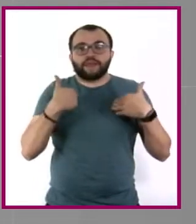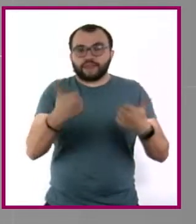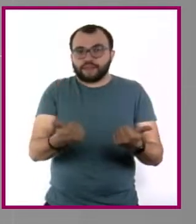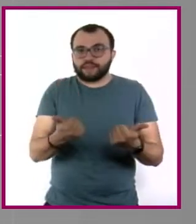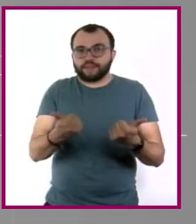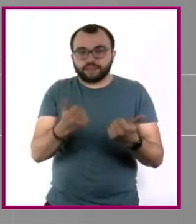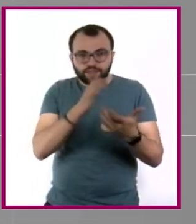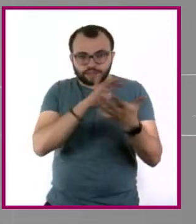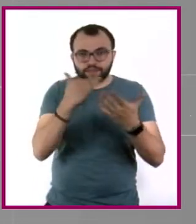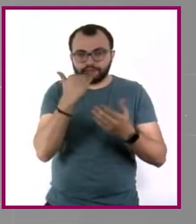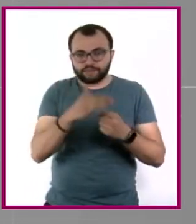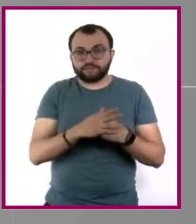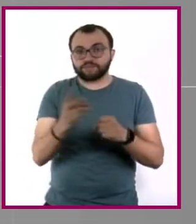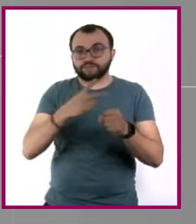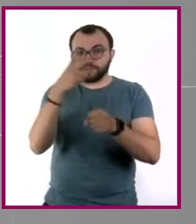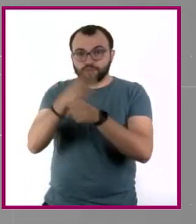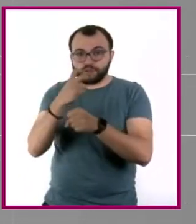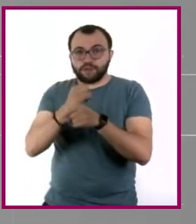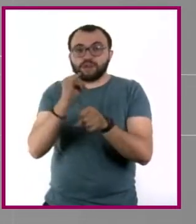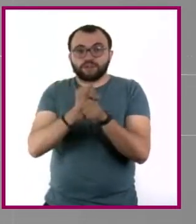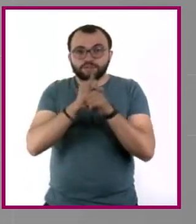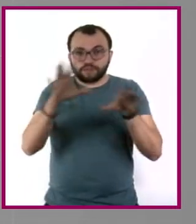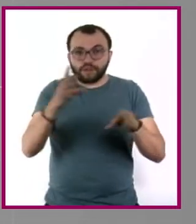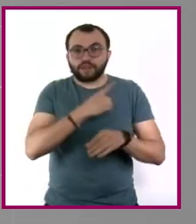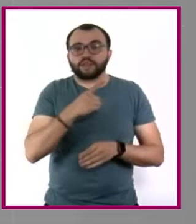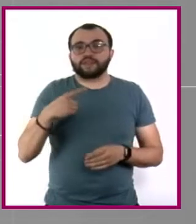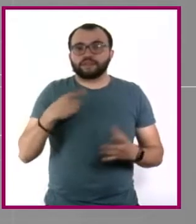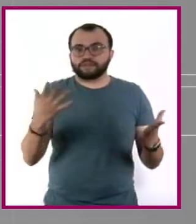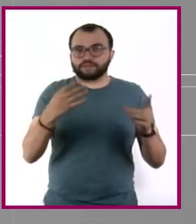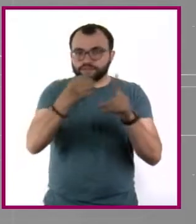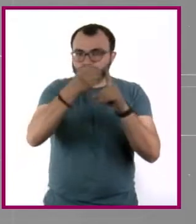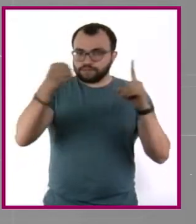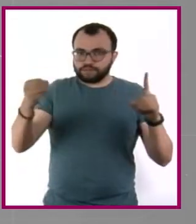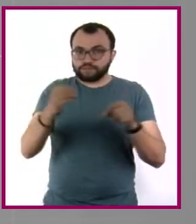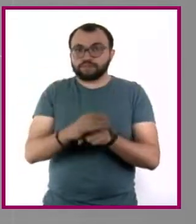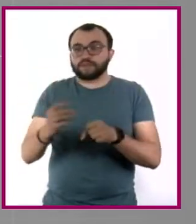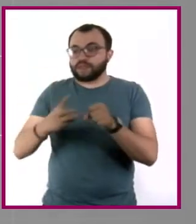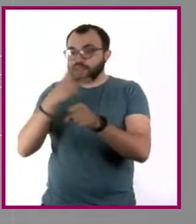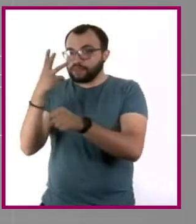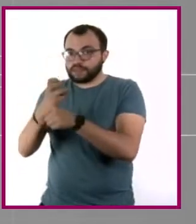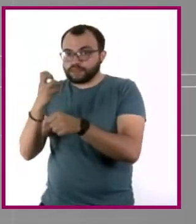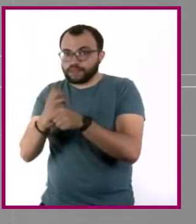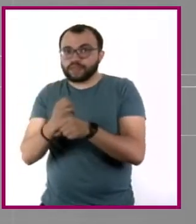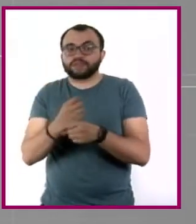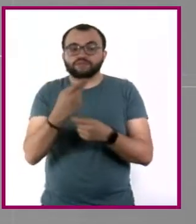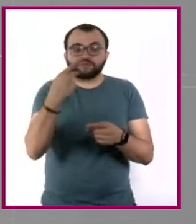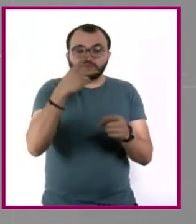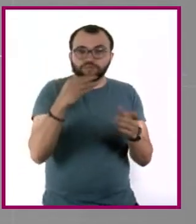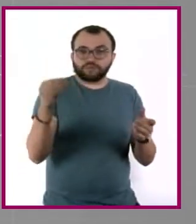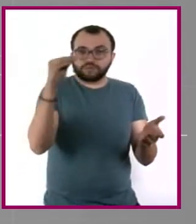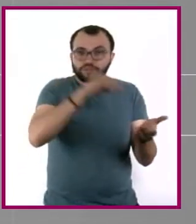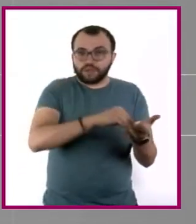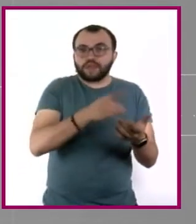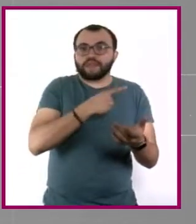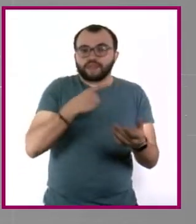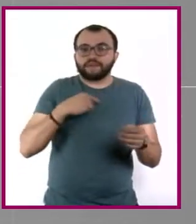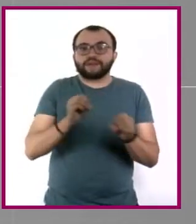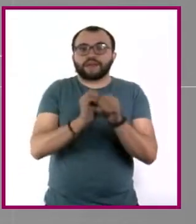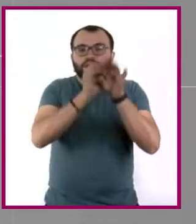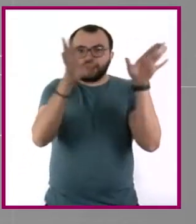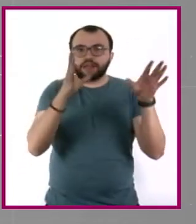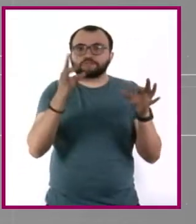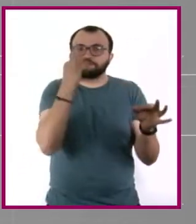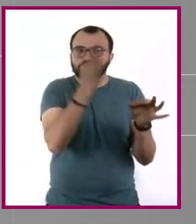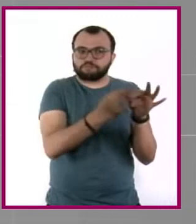sí solo. 2. La información debe estar ordenada. Y 3. Su contenido debe ser claro y conciso. Para entender